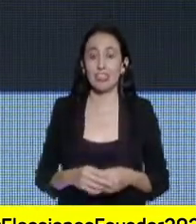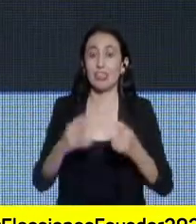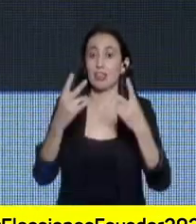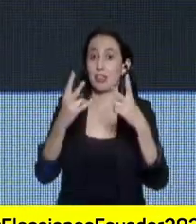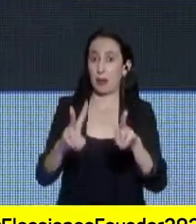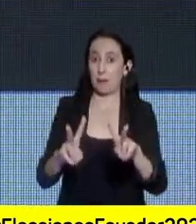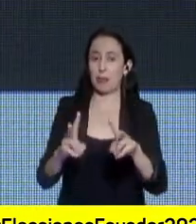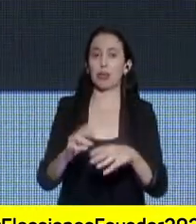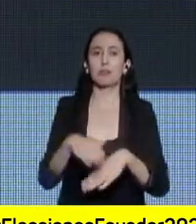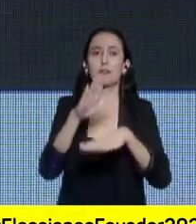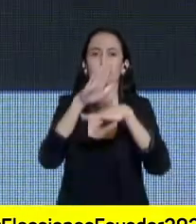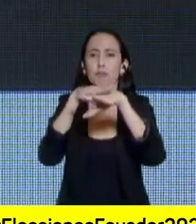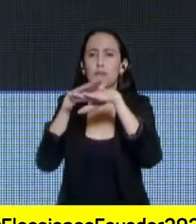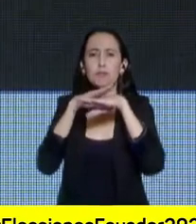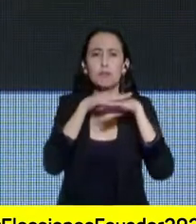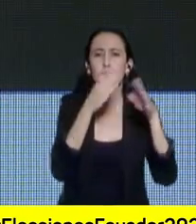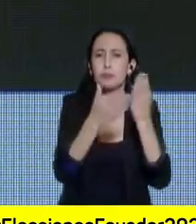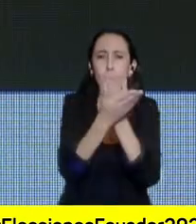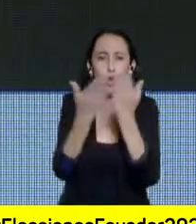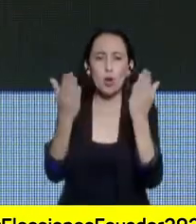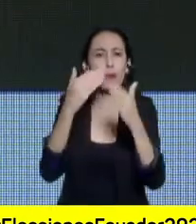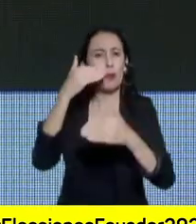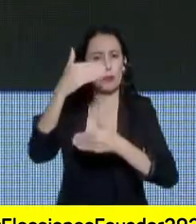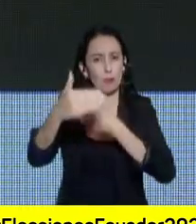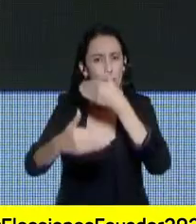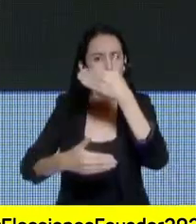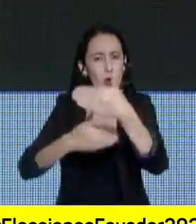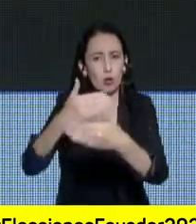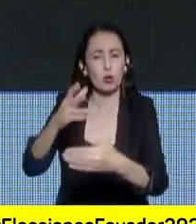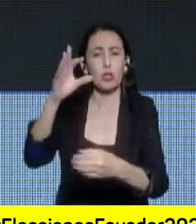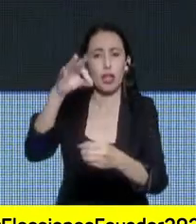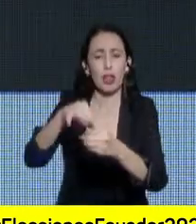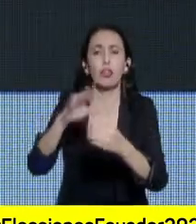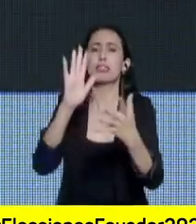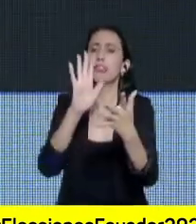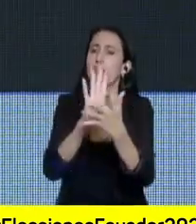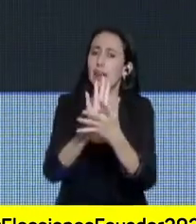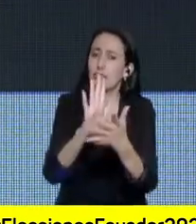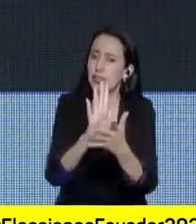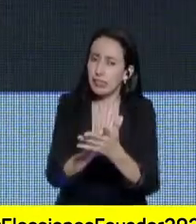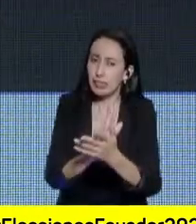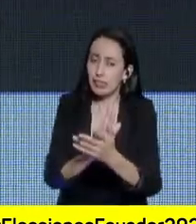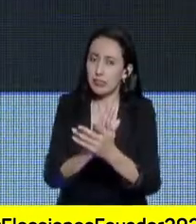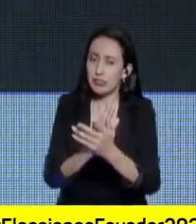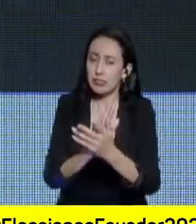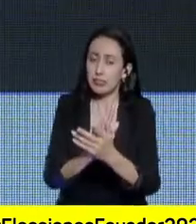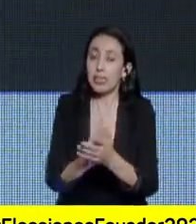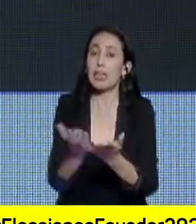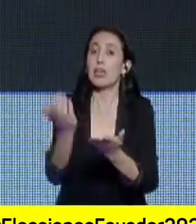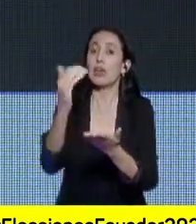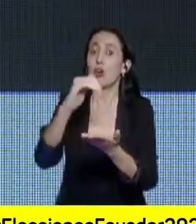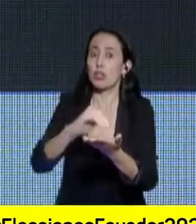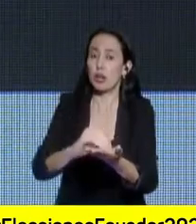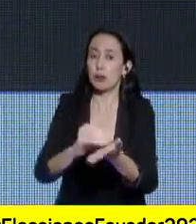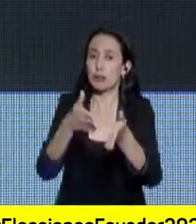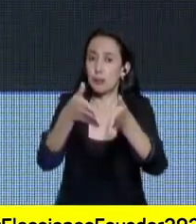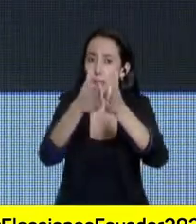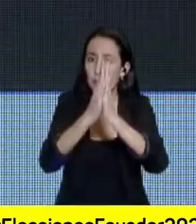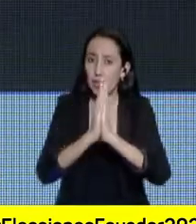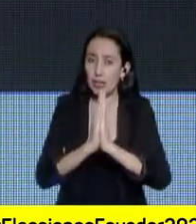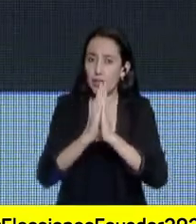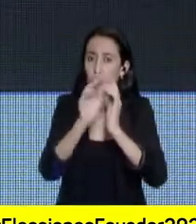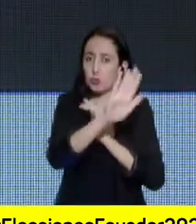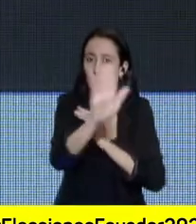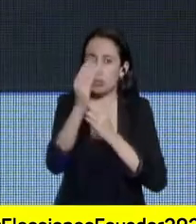Hacemos un llamado a seguir este proceso con tranquilidad e insistir que se informen